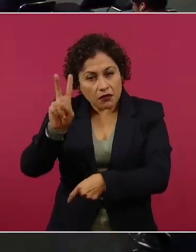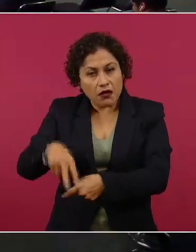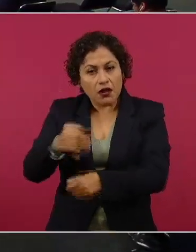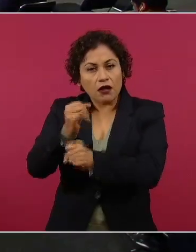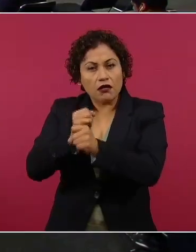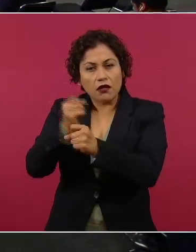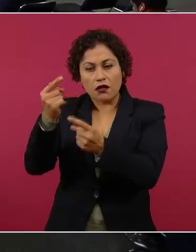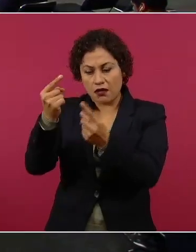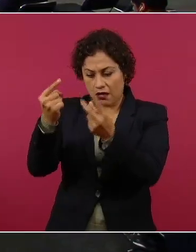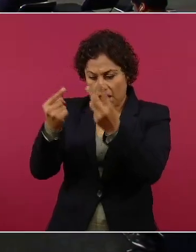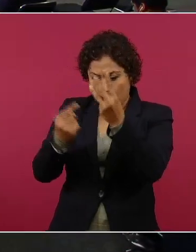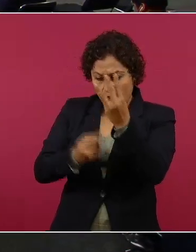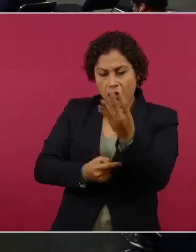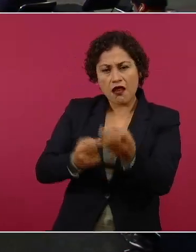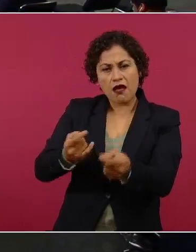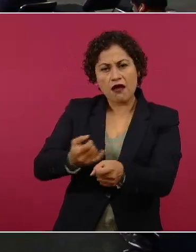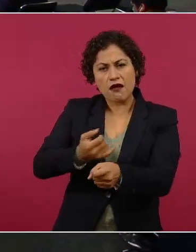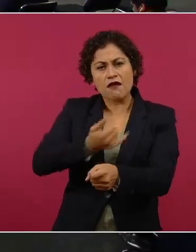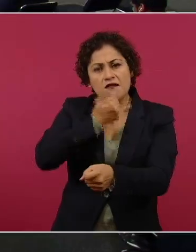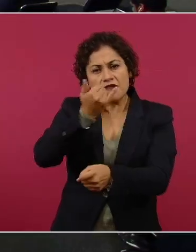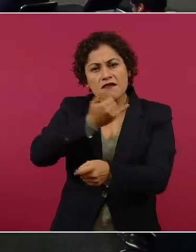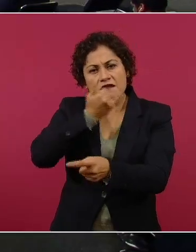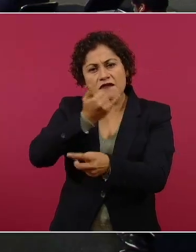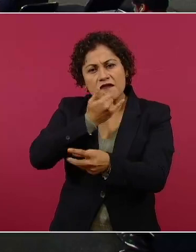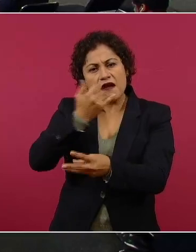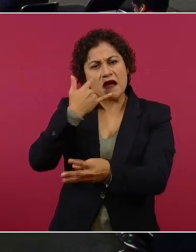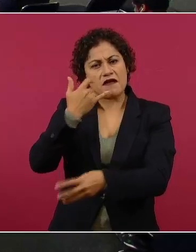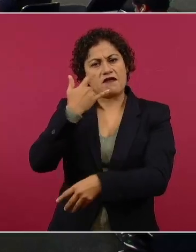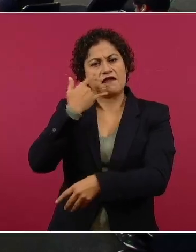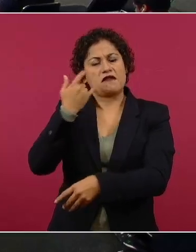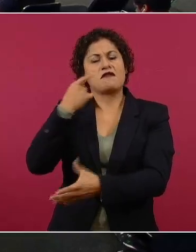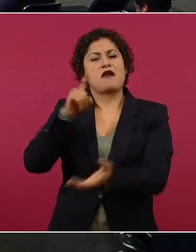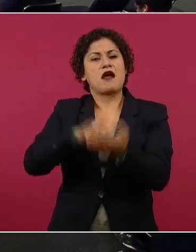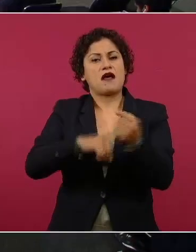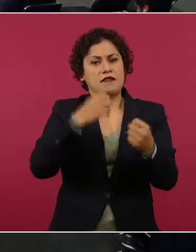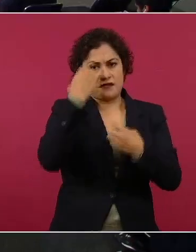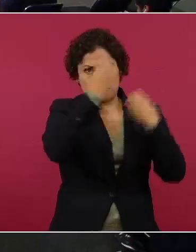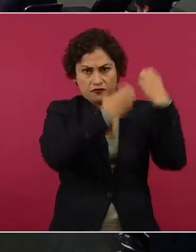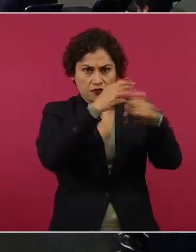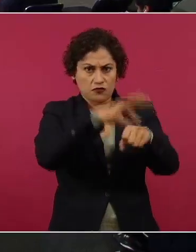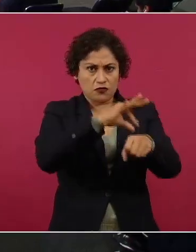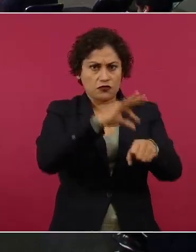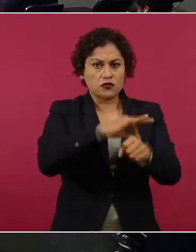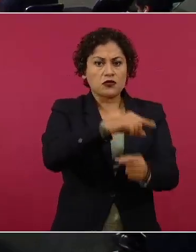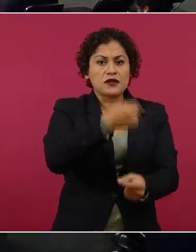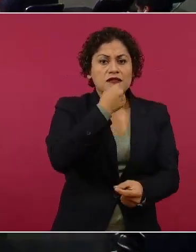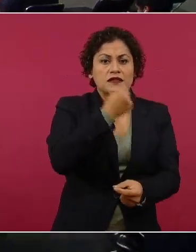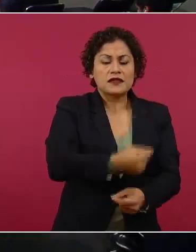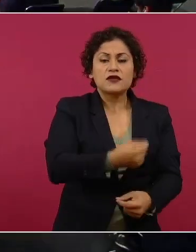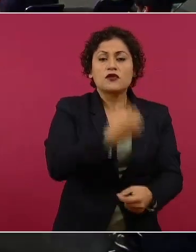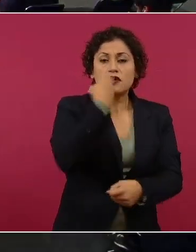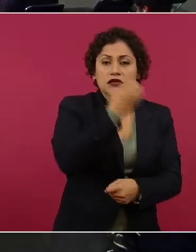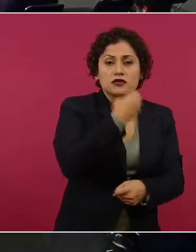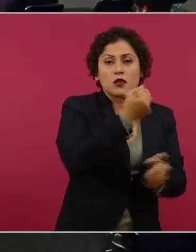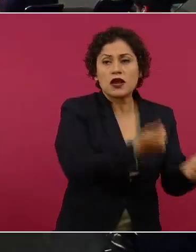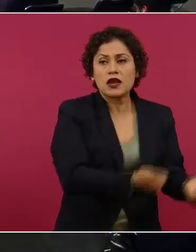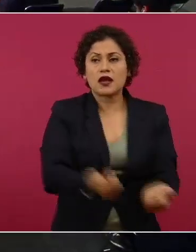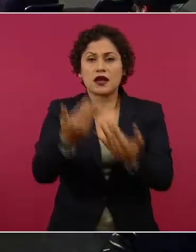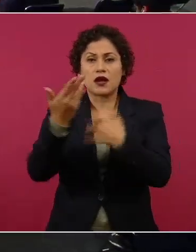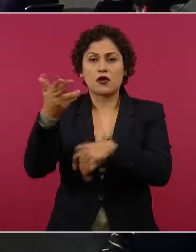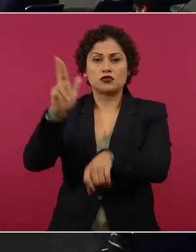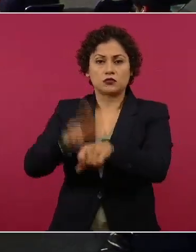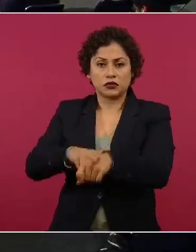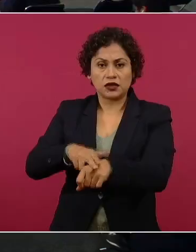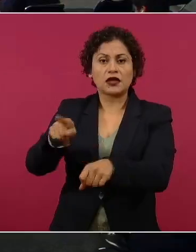se les imputa de homicidio cuando hay reportes médicos que señalan que el niño salió con vida del colegio. Tan es así que lo trasladó a una ambulancia